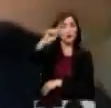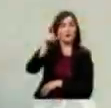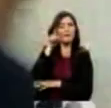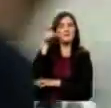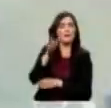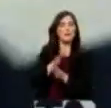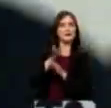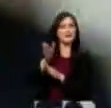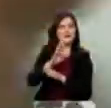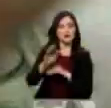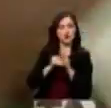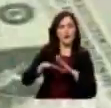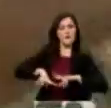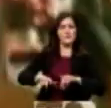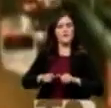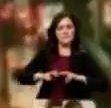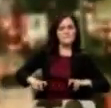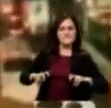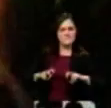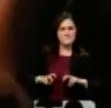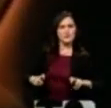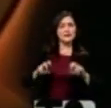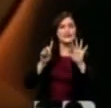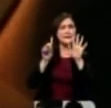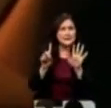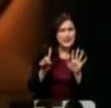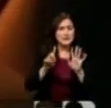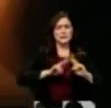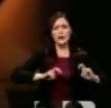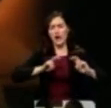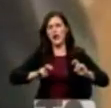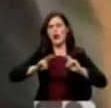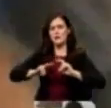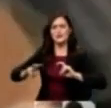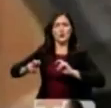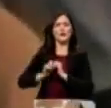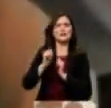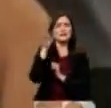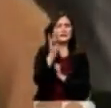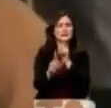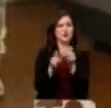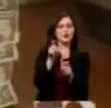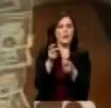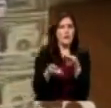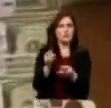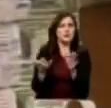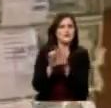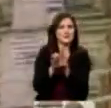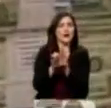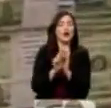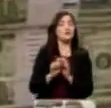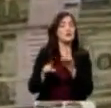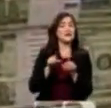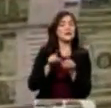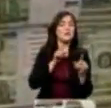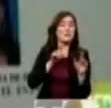fiscalía especializada anticorrupción para llevar el caso Hay seis investigaciones abiertas y 17 personas acusadas de lavado de dinero e incluso se